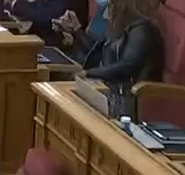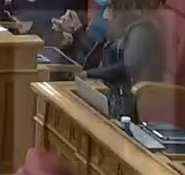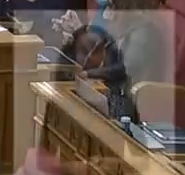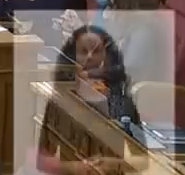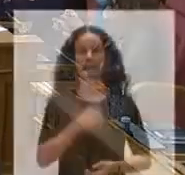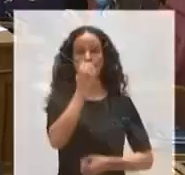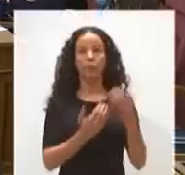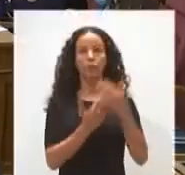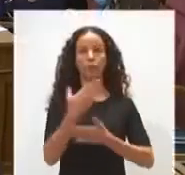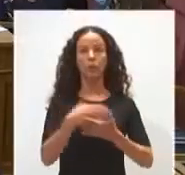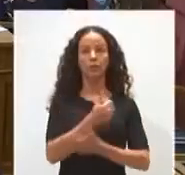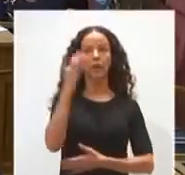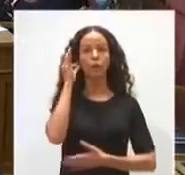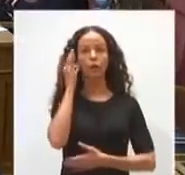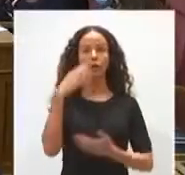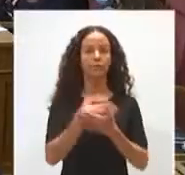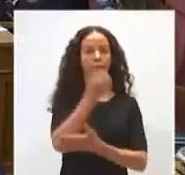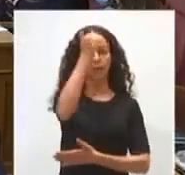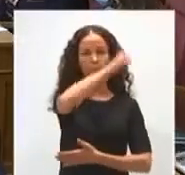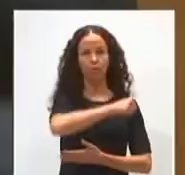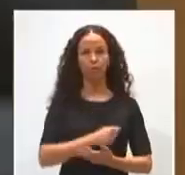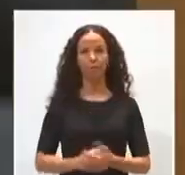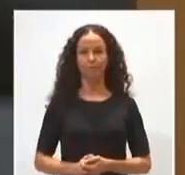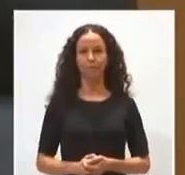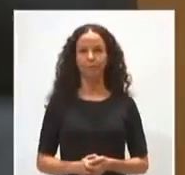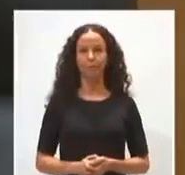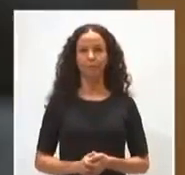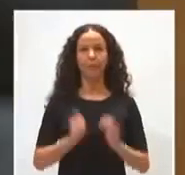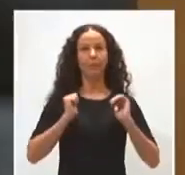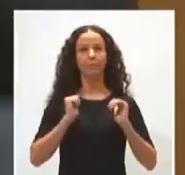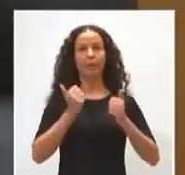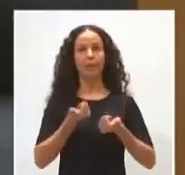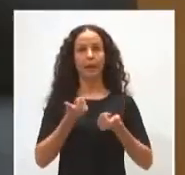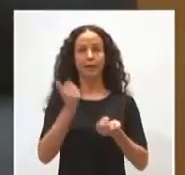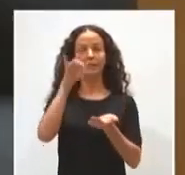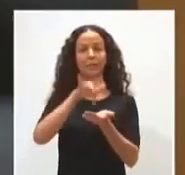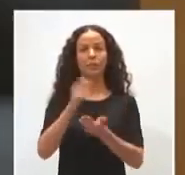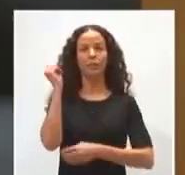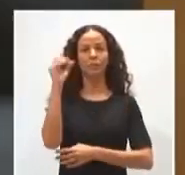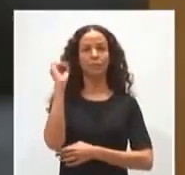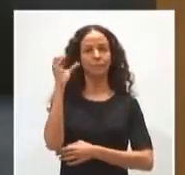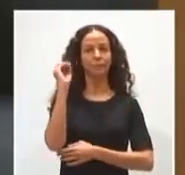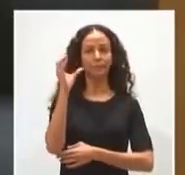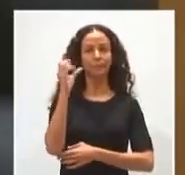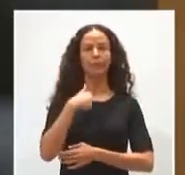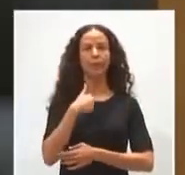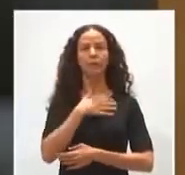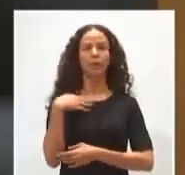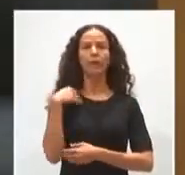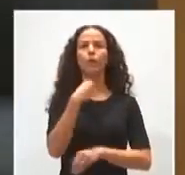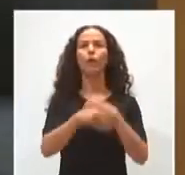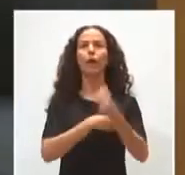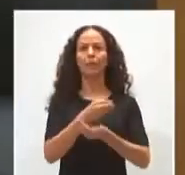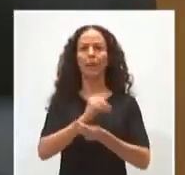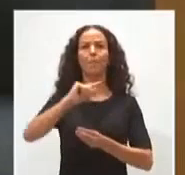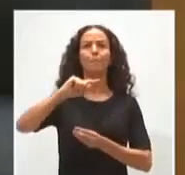buenos días a todos y a todos vamos a comenzar la sesión plenaria quiero hacerlo en